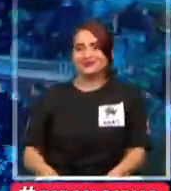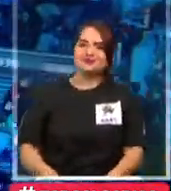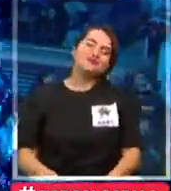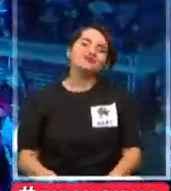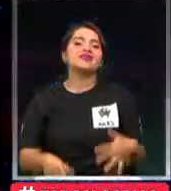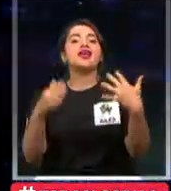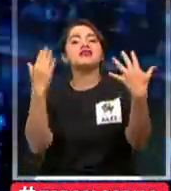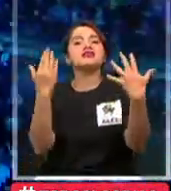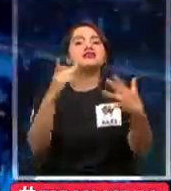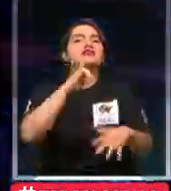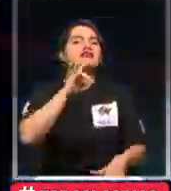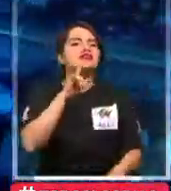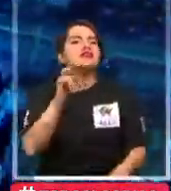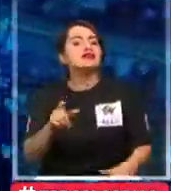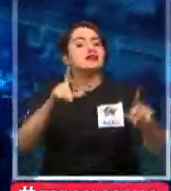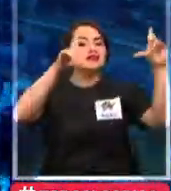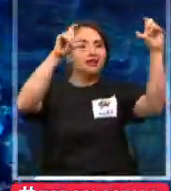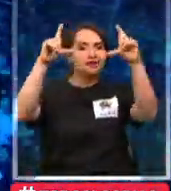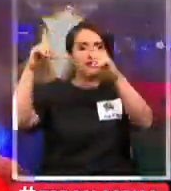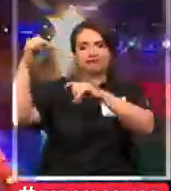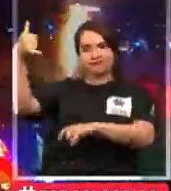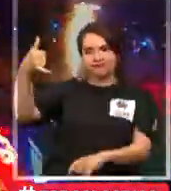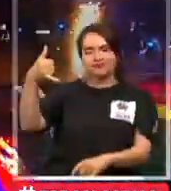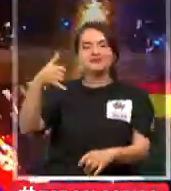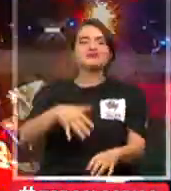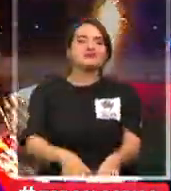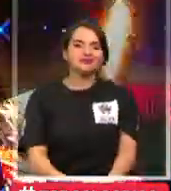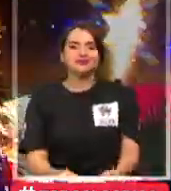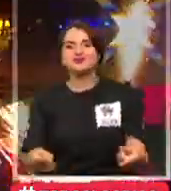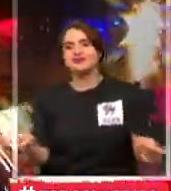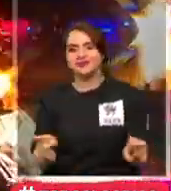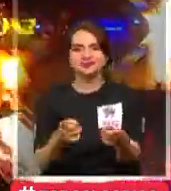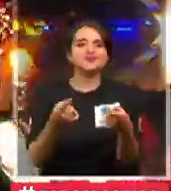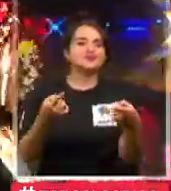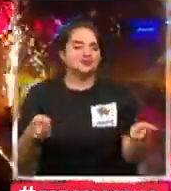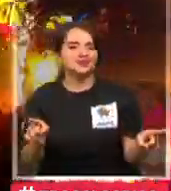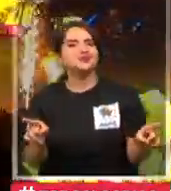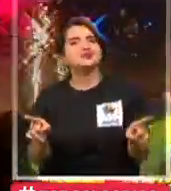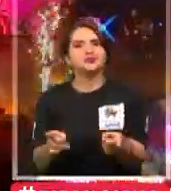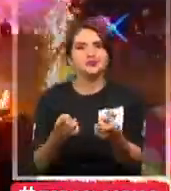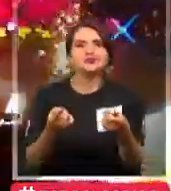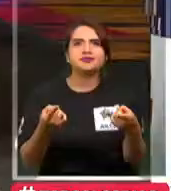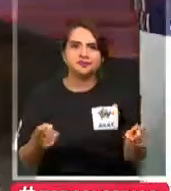Saluden a Titi, vamos a tirarnos selfies. Say cheese, que se olvidan a ti, en